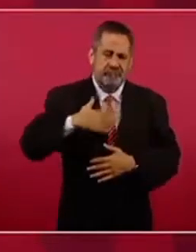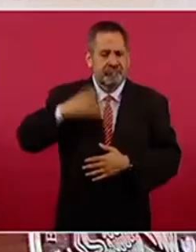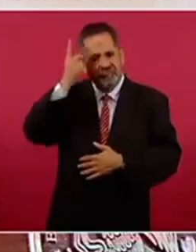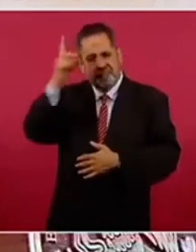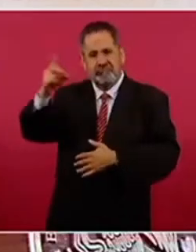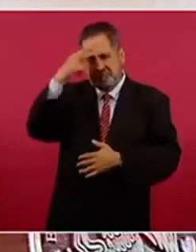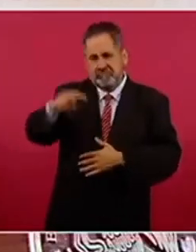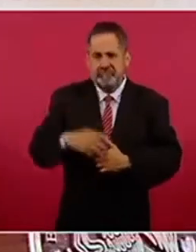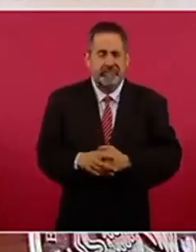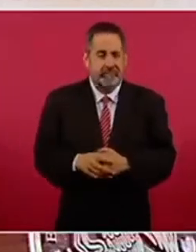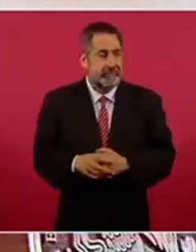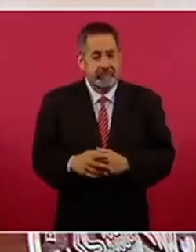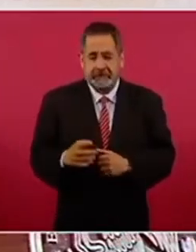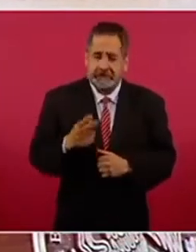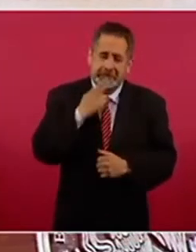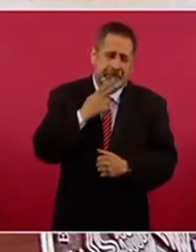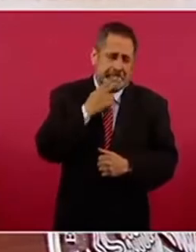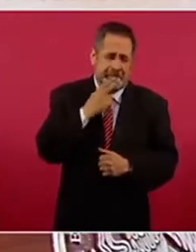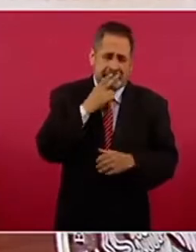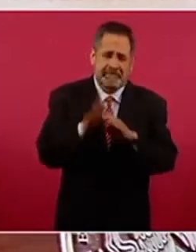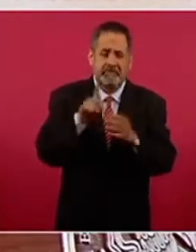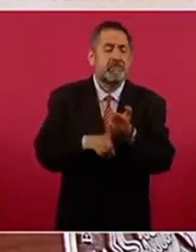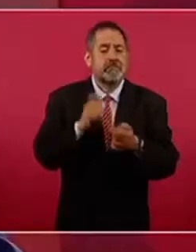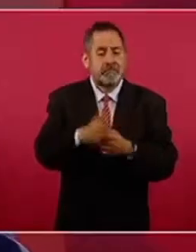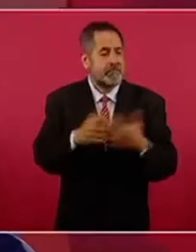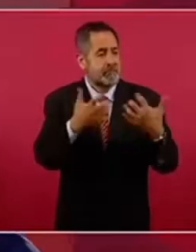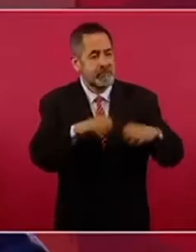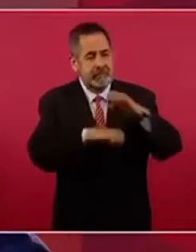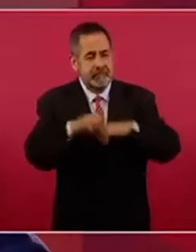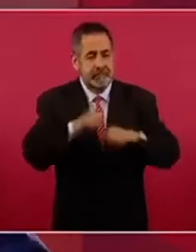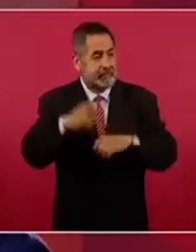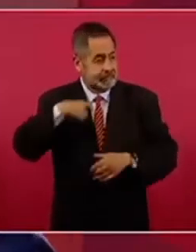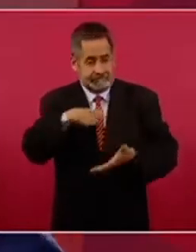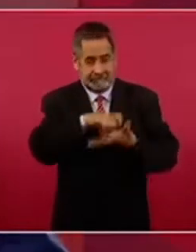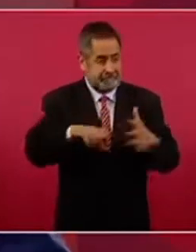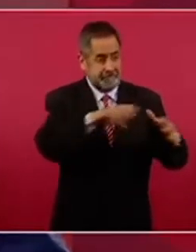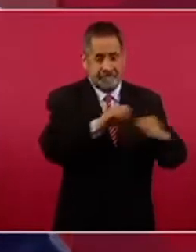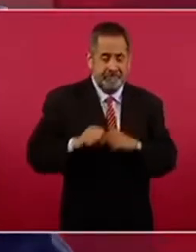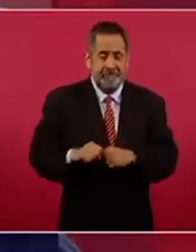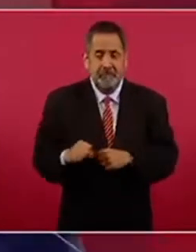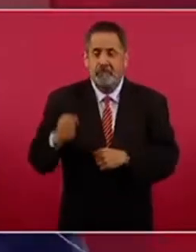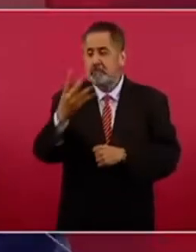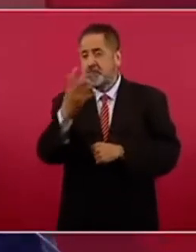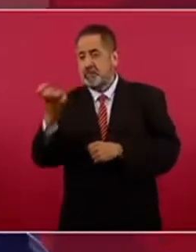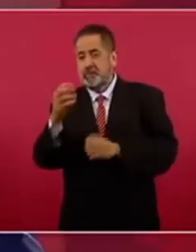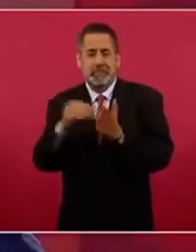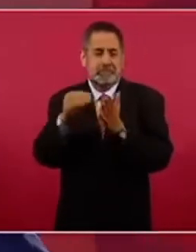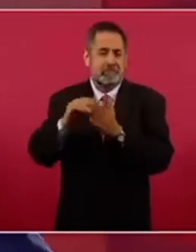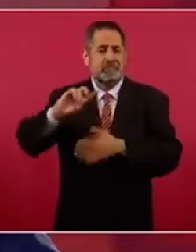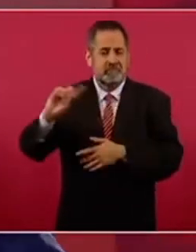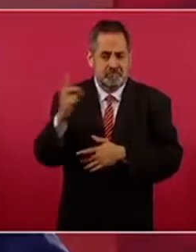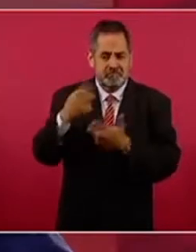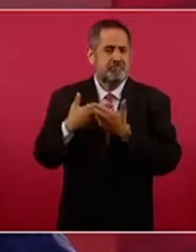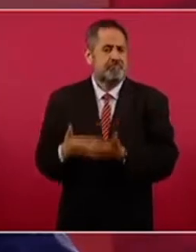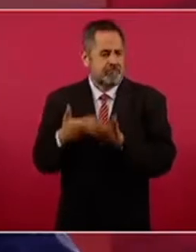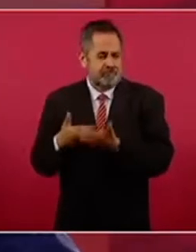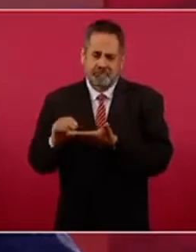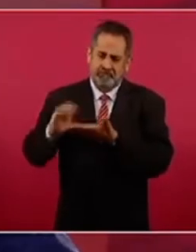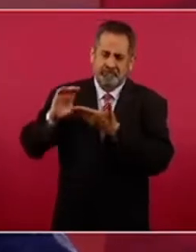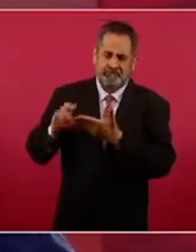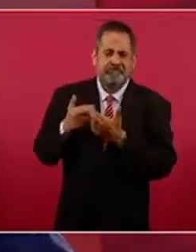¿Saben cuánta utilidad ha tenido esa refinería desde que se compró? $400 millones.